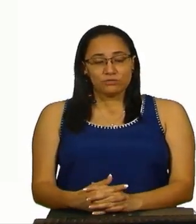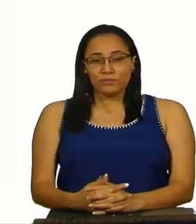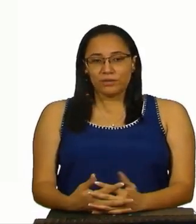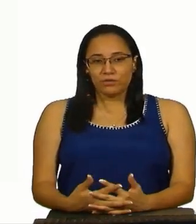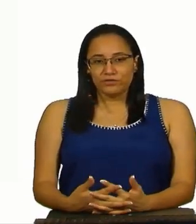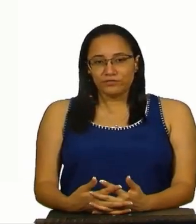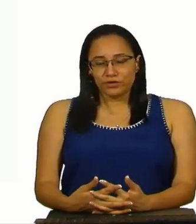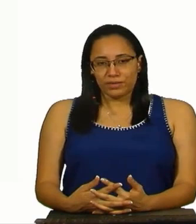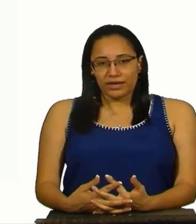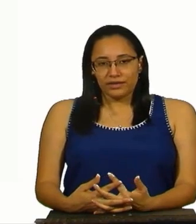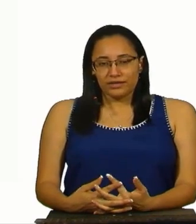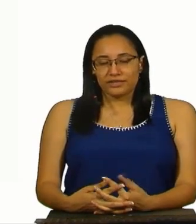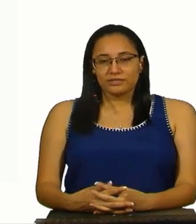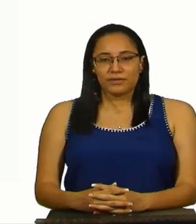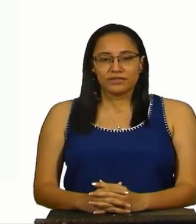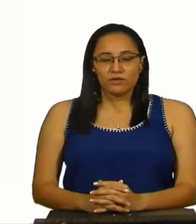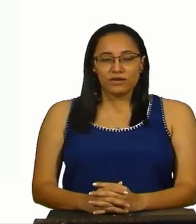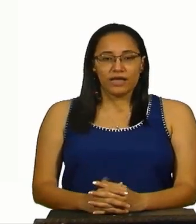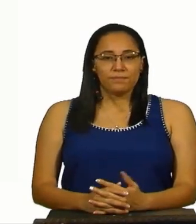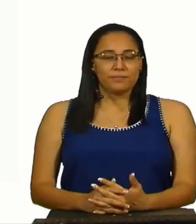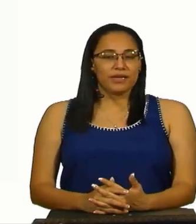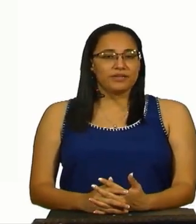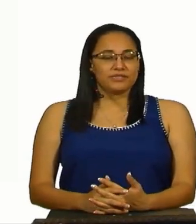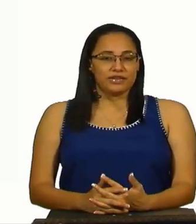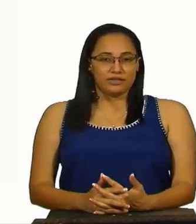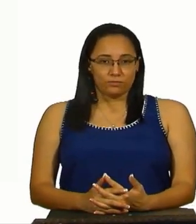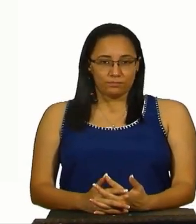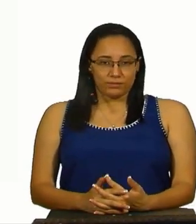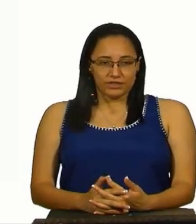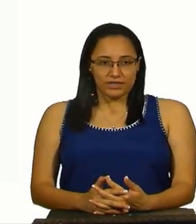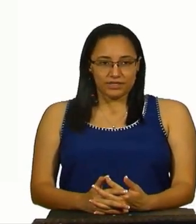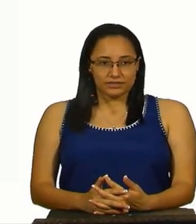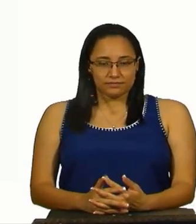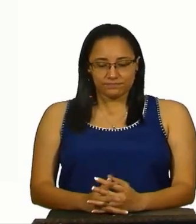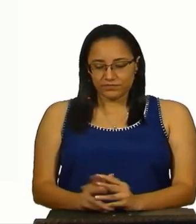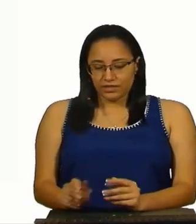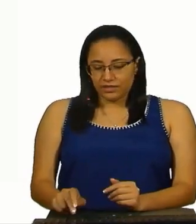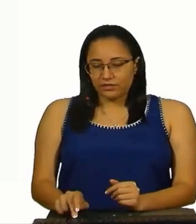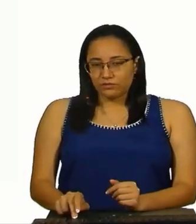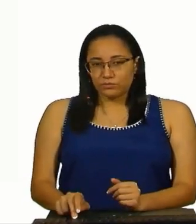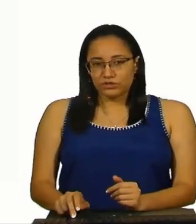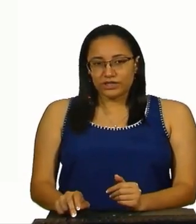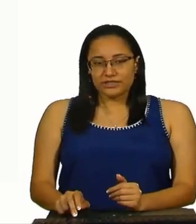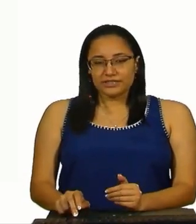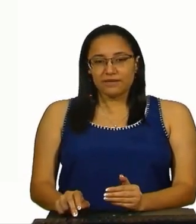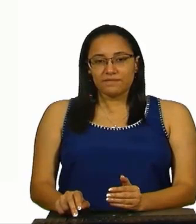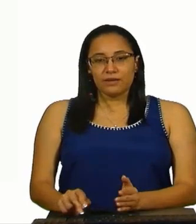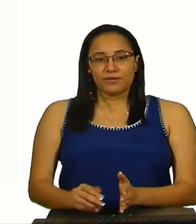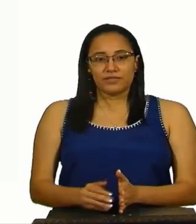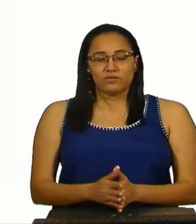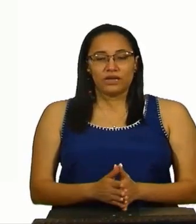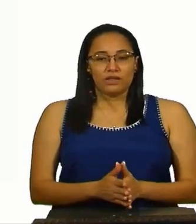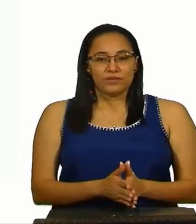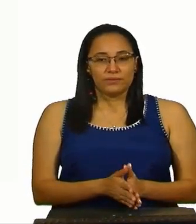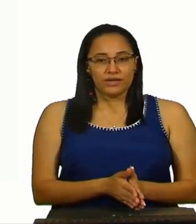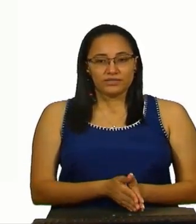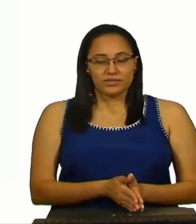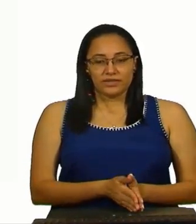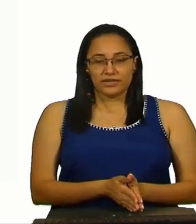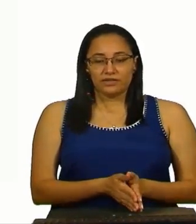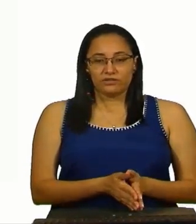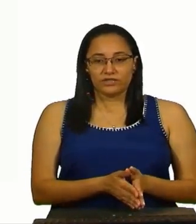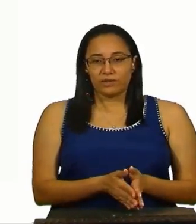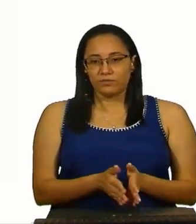let es un verbo informal, las partículas adverbiales son permitidas. Como ustedes ya saben, las partículas